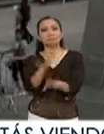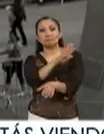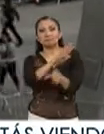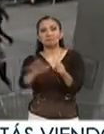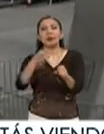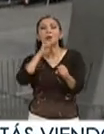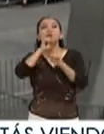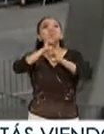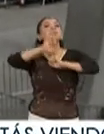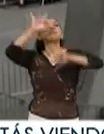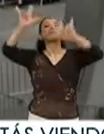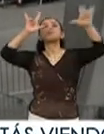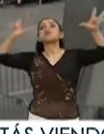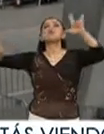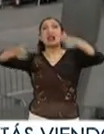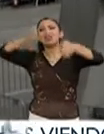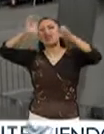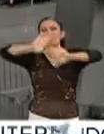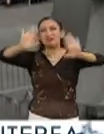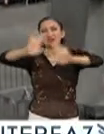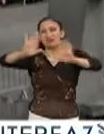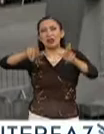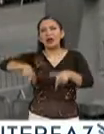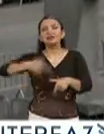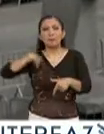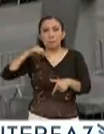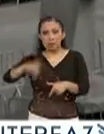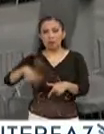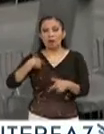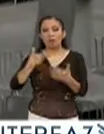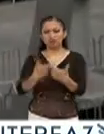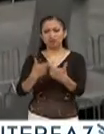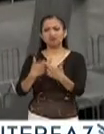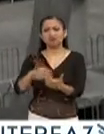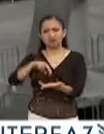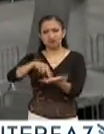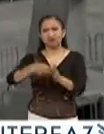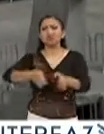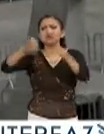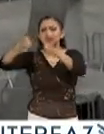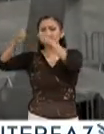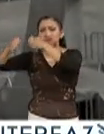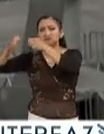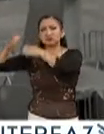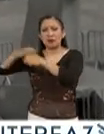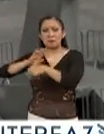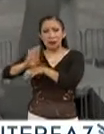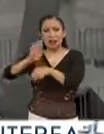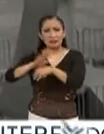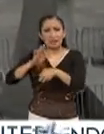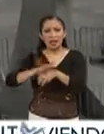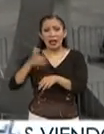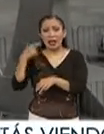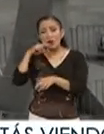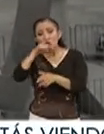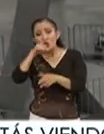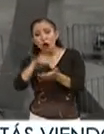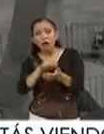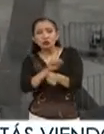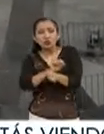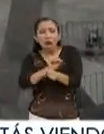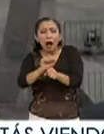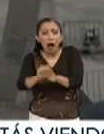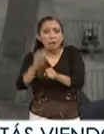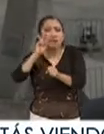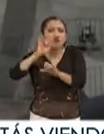llenando de publicidad los edificios. Esto forma parte de las riquezas arquitectónicas de Sao Paulo. Son colores tenues que